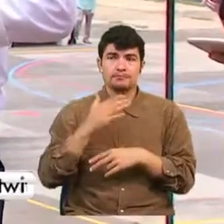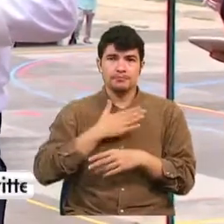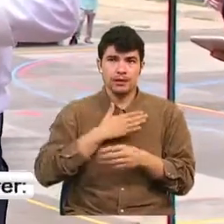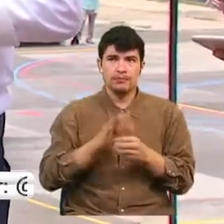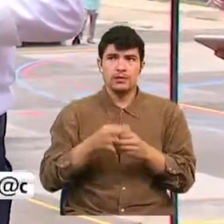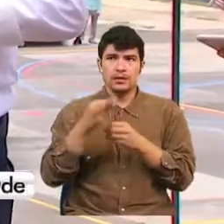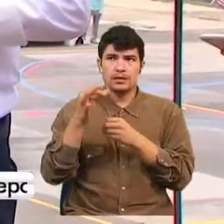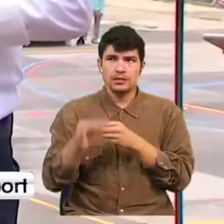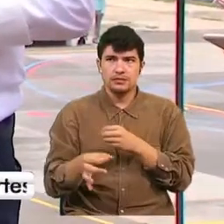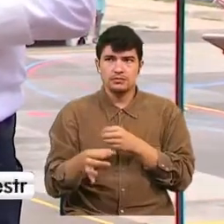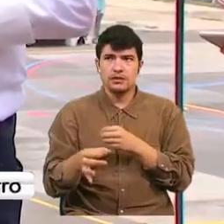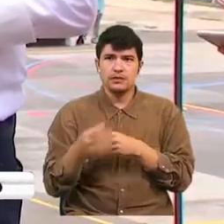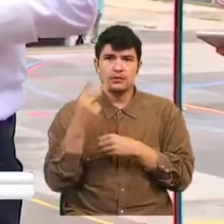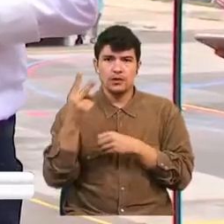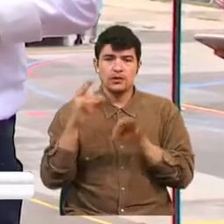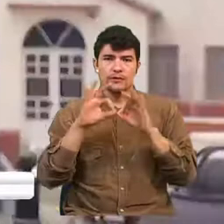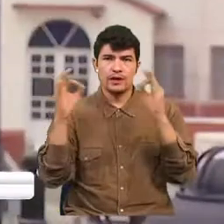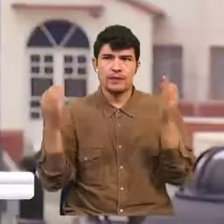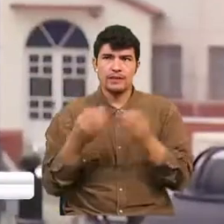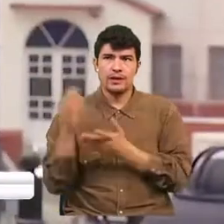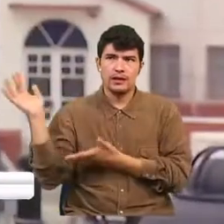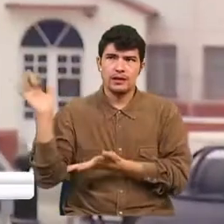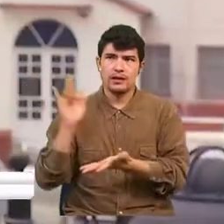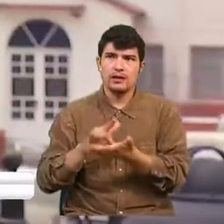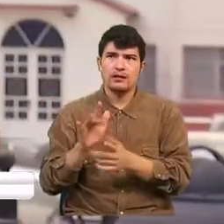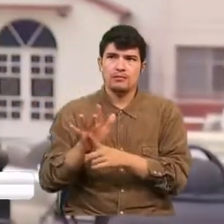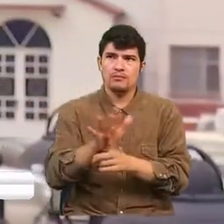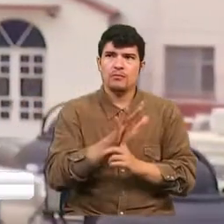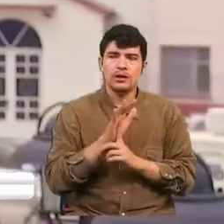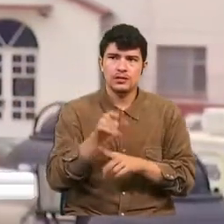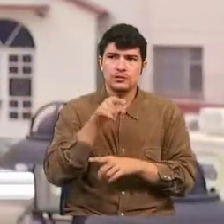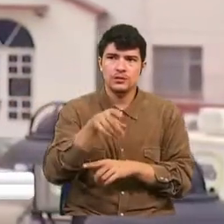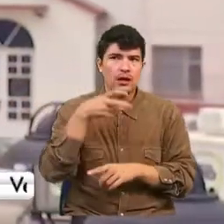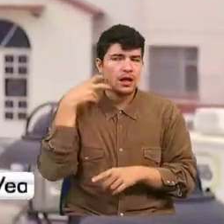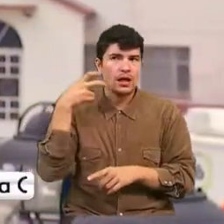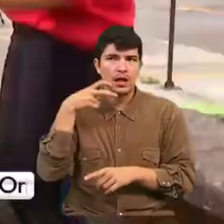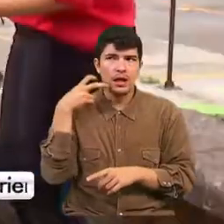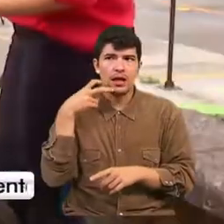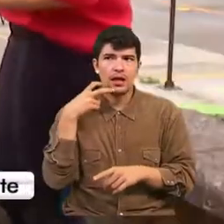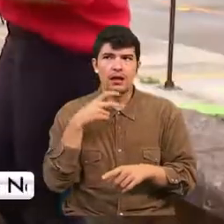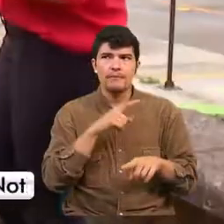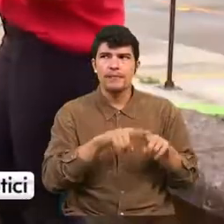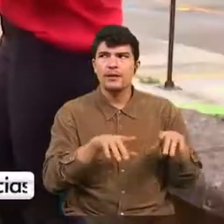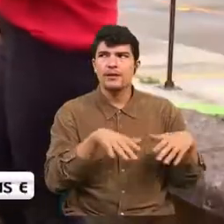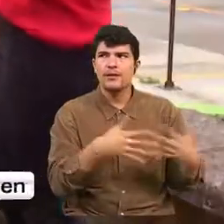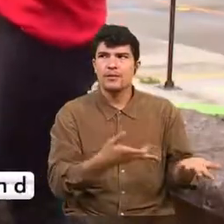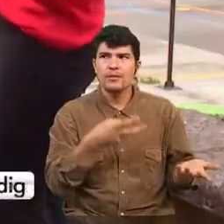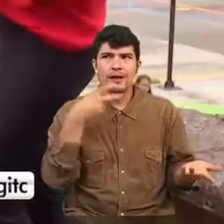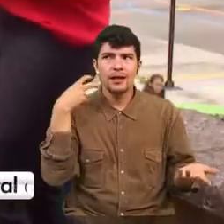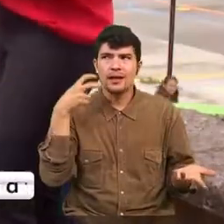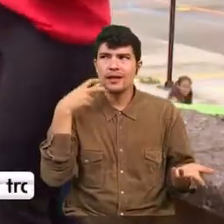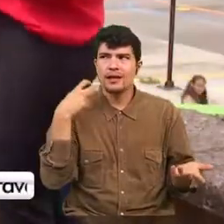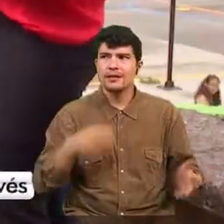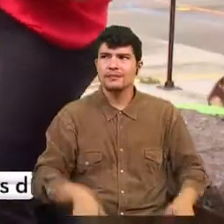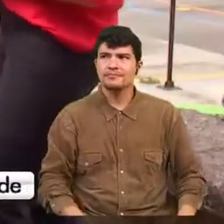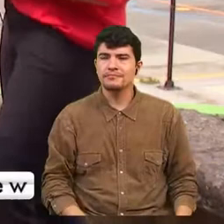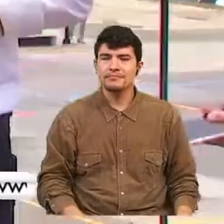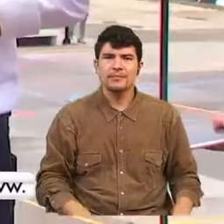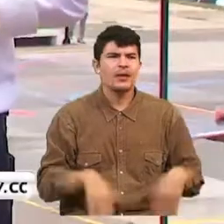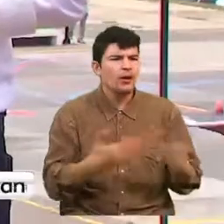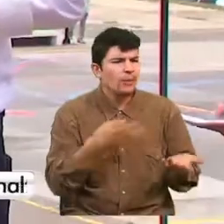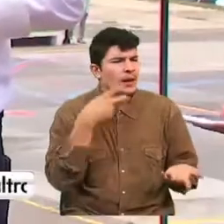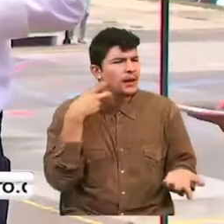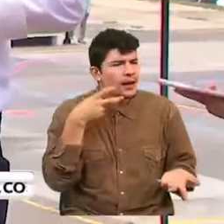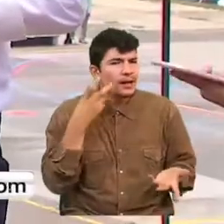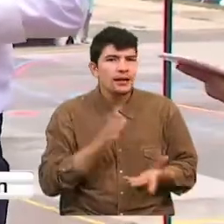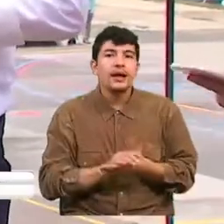municipio dos familias donde trajeron su piquete paseño y también pues... ¿Pero cómo es el piquete? Yo quiero saber. El piquete